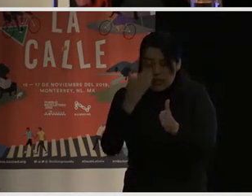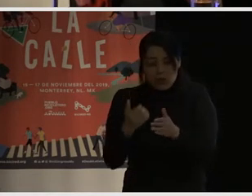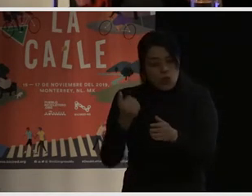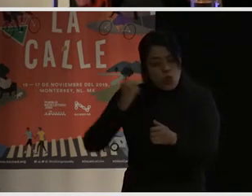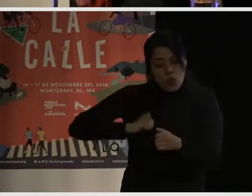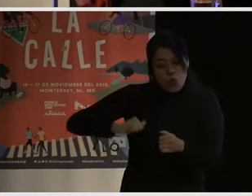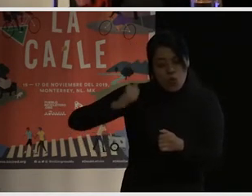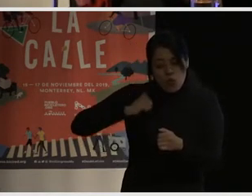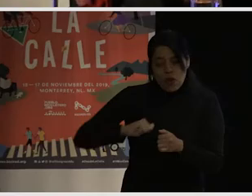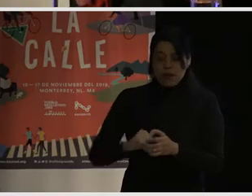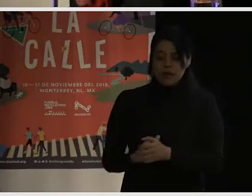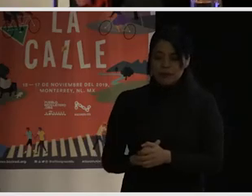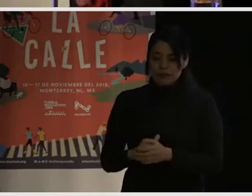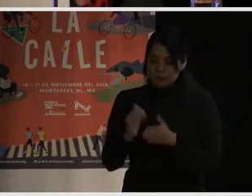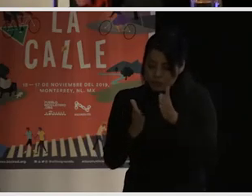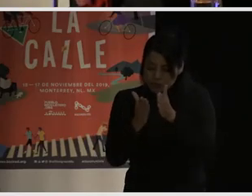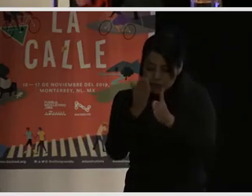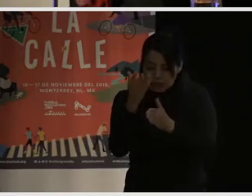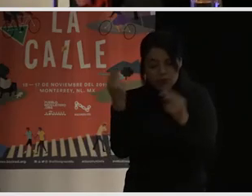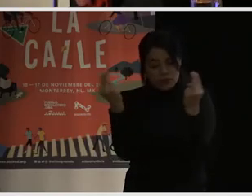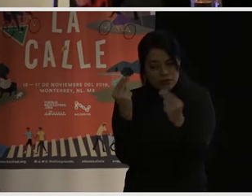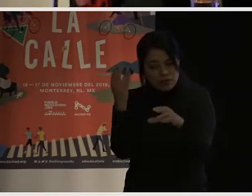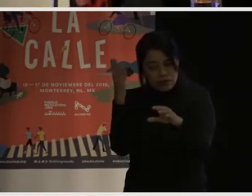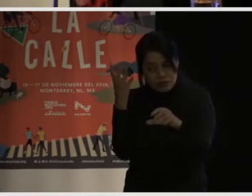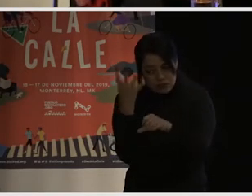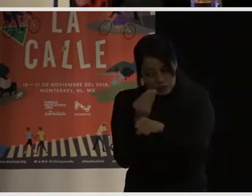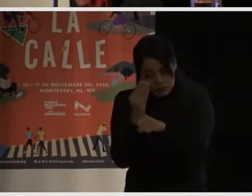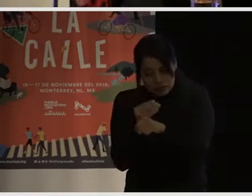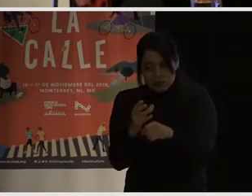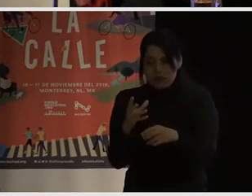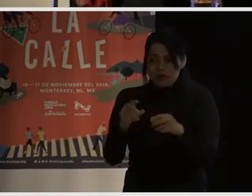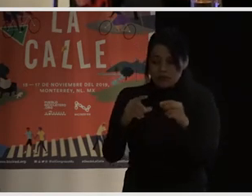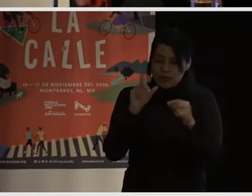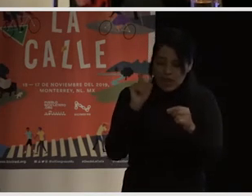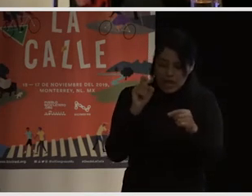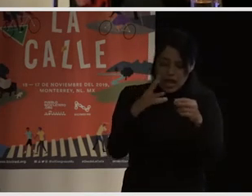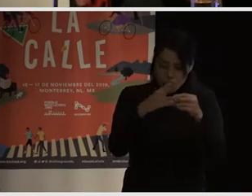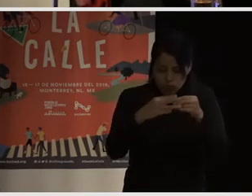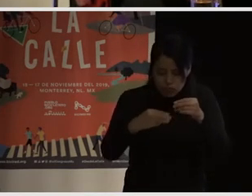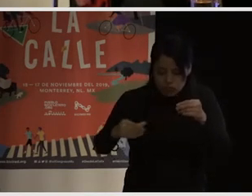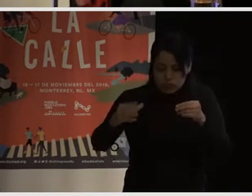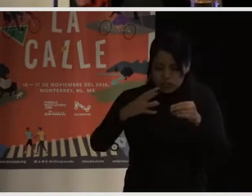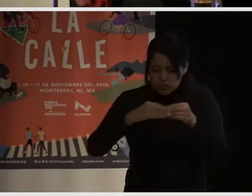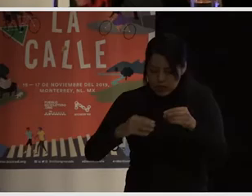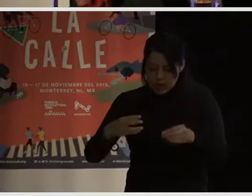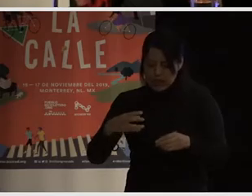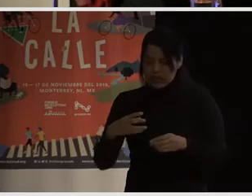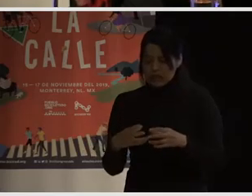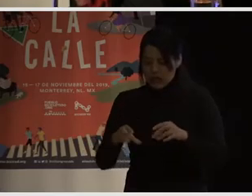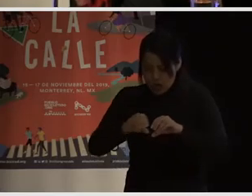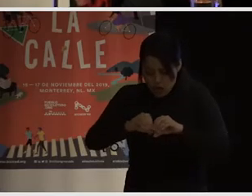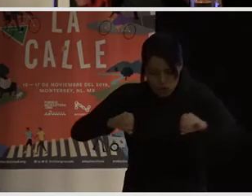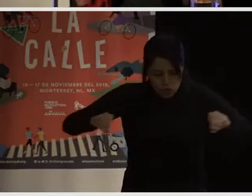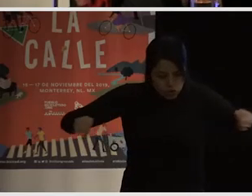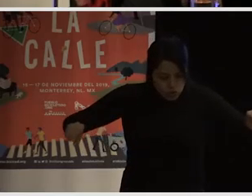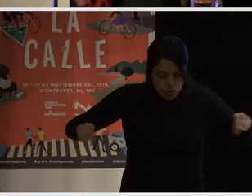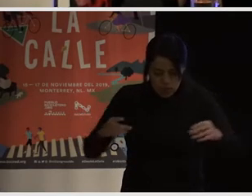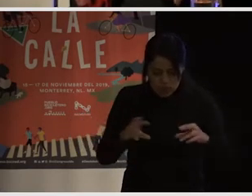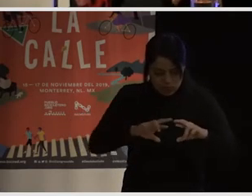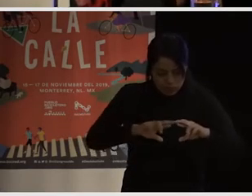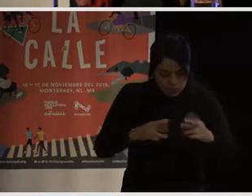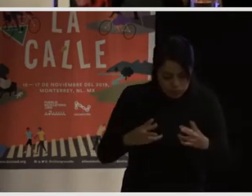esa infraestructura que tiene que ser renovada porque hay fugas de agua porque entonces el drenaje también tiene problemas y no se